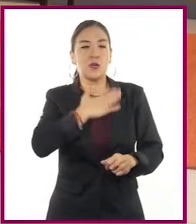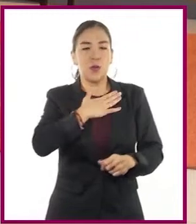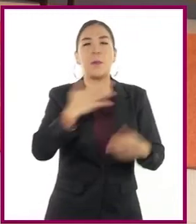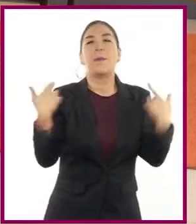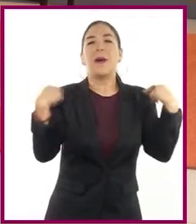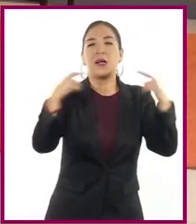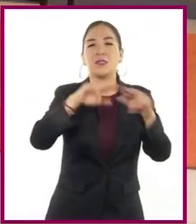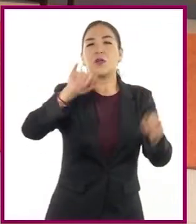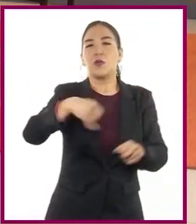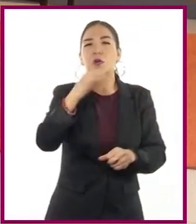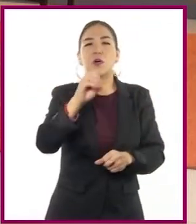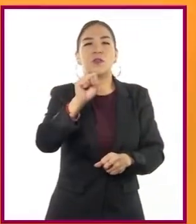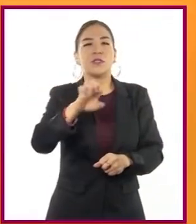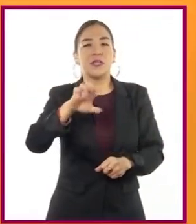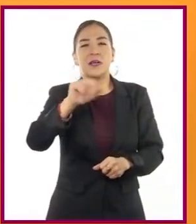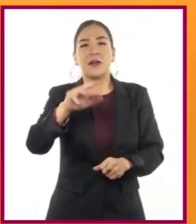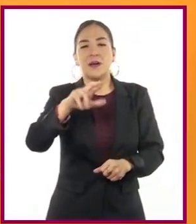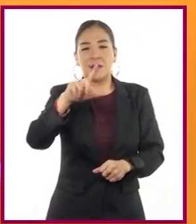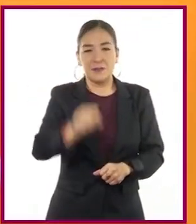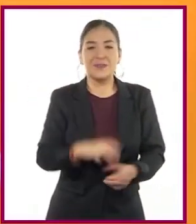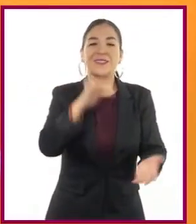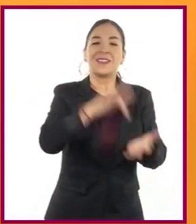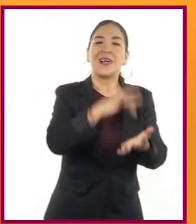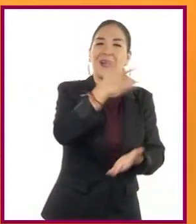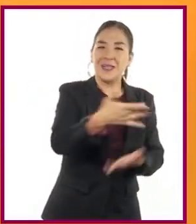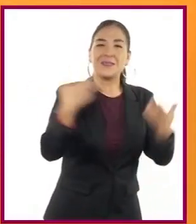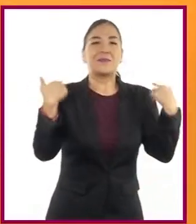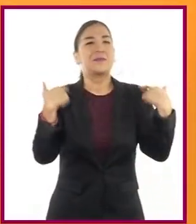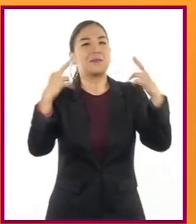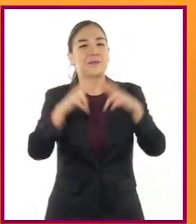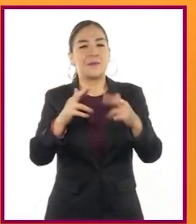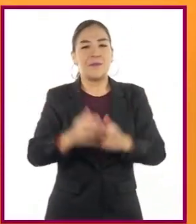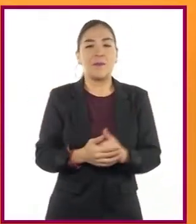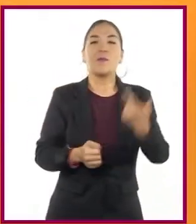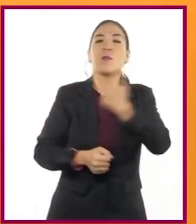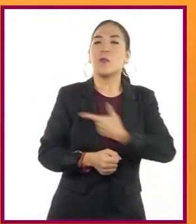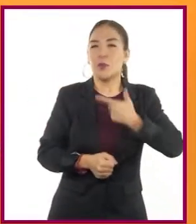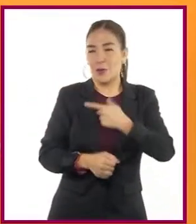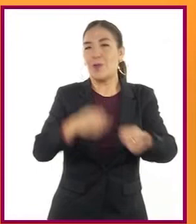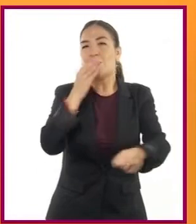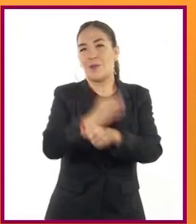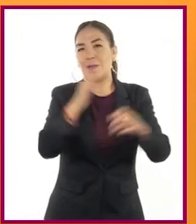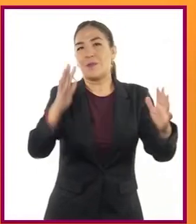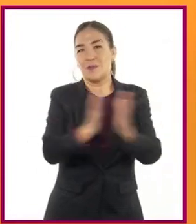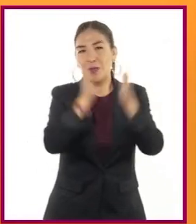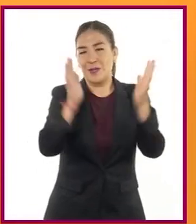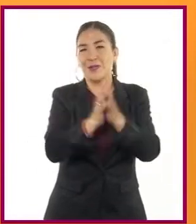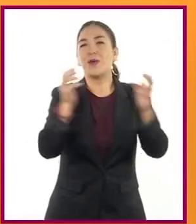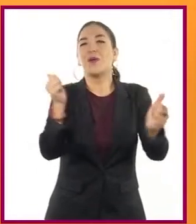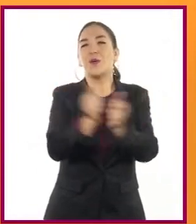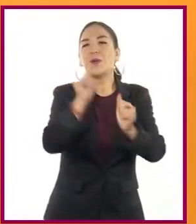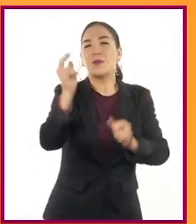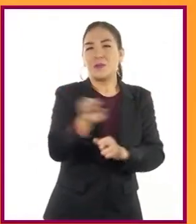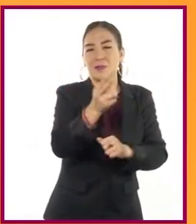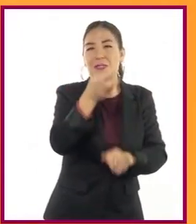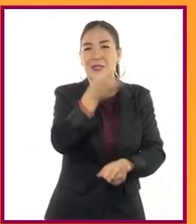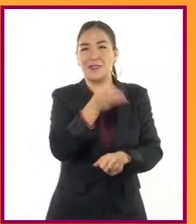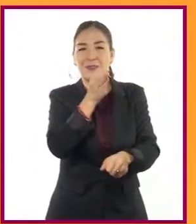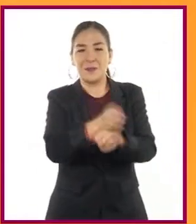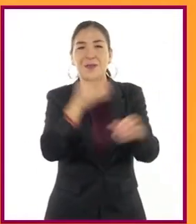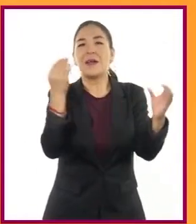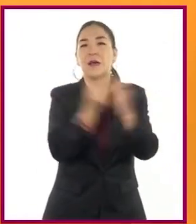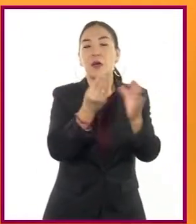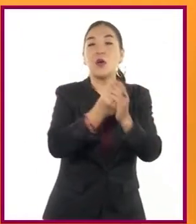Carlos Guerrero. Gracias, maestro José Carlos. Es un gusto participar con ustedes en esta sesión. Y